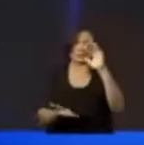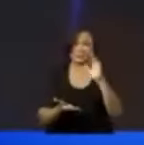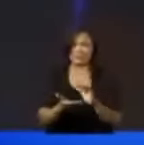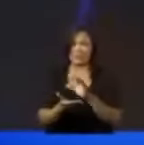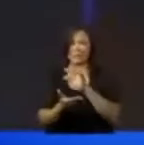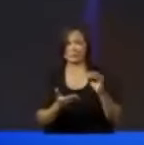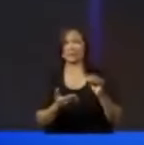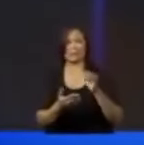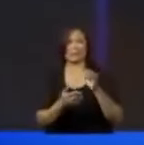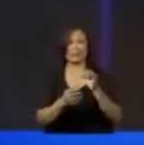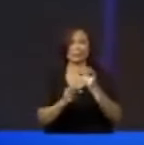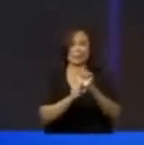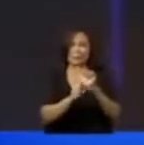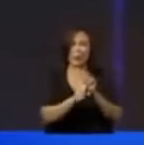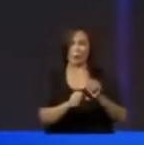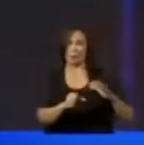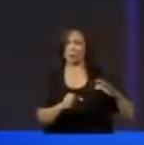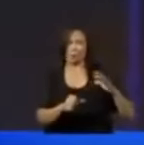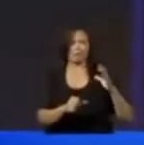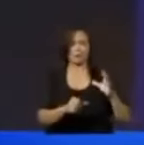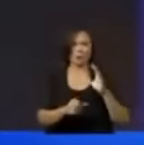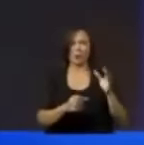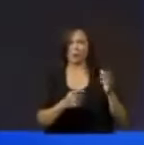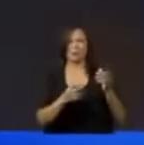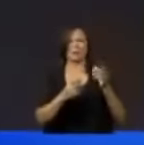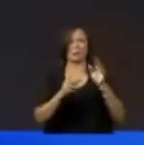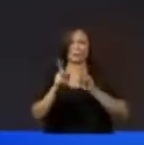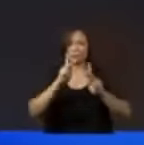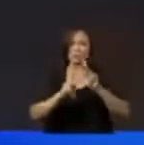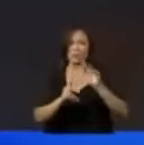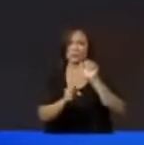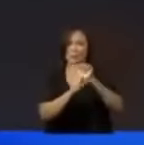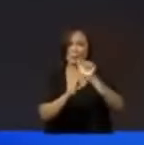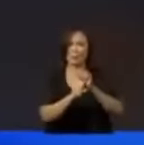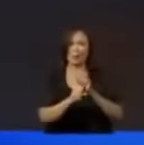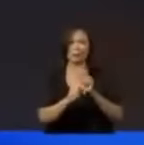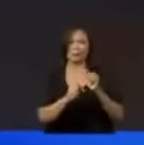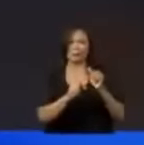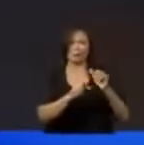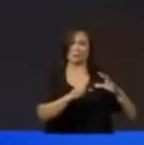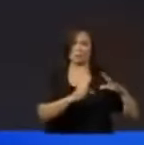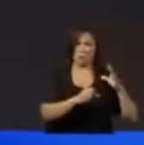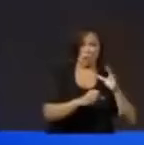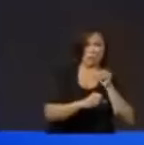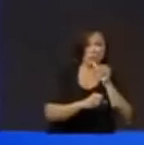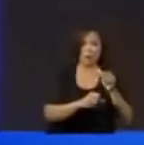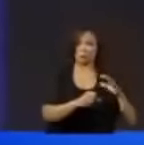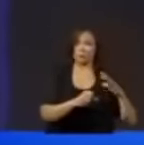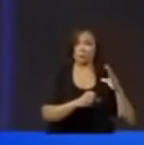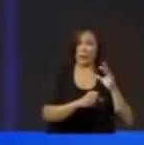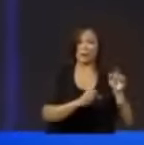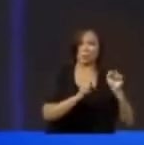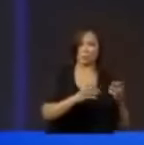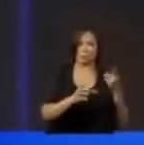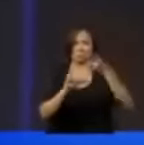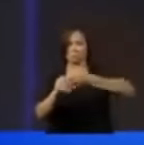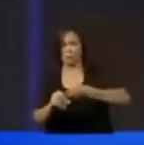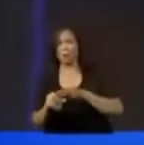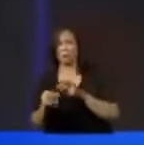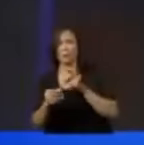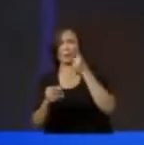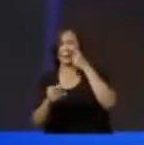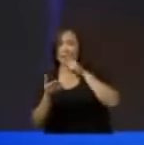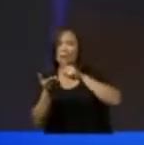reducción de la informalidad, que podamos atraer a los trabajadores a la formalidad, que puedan cotizar. Mientras tanto,